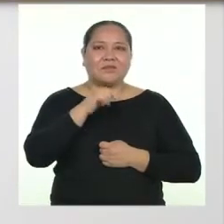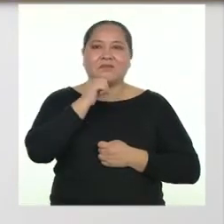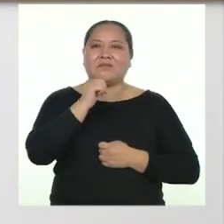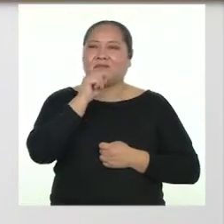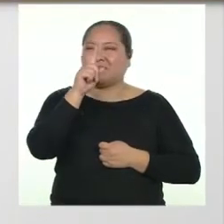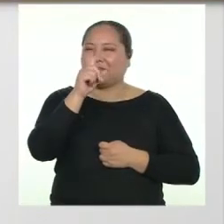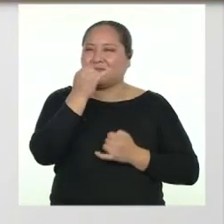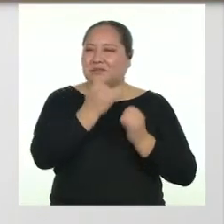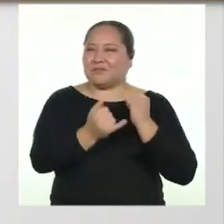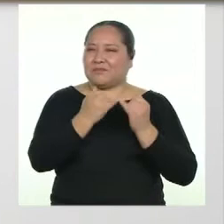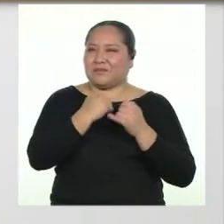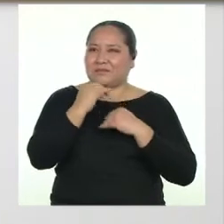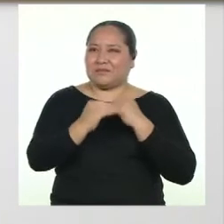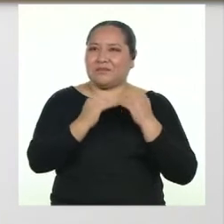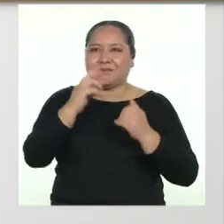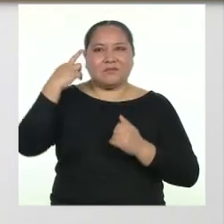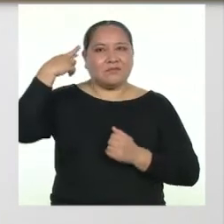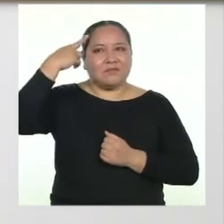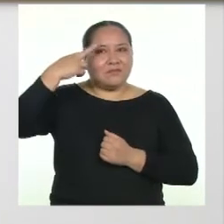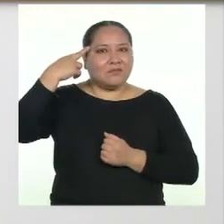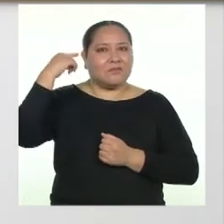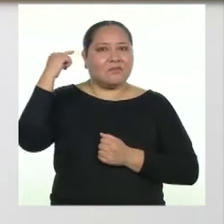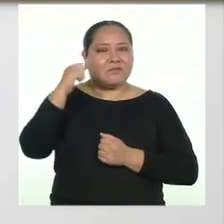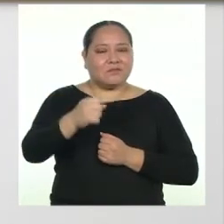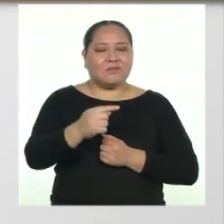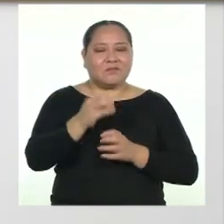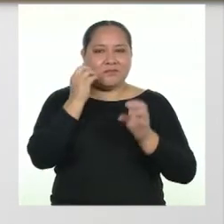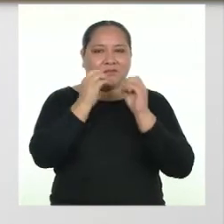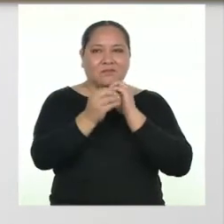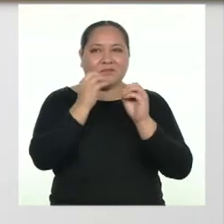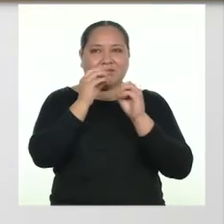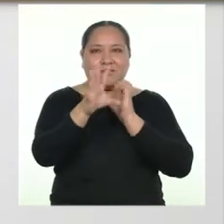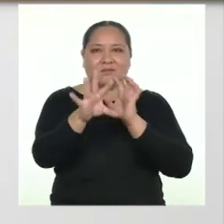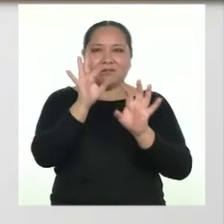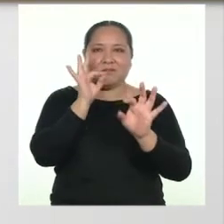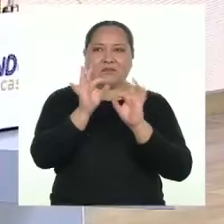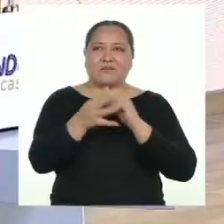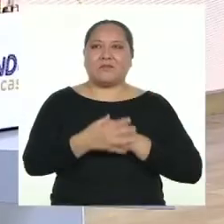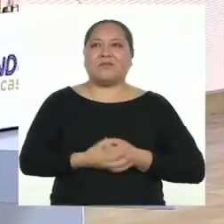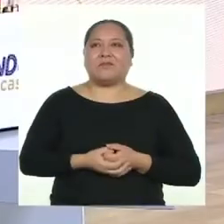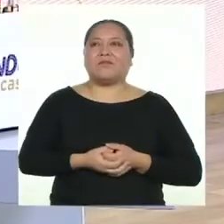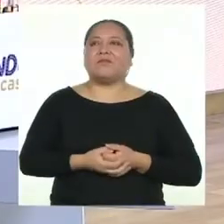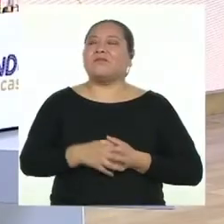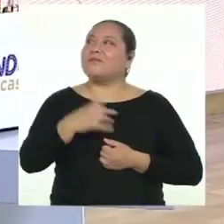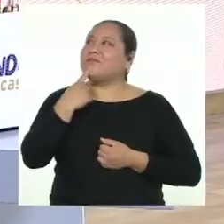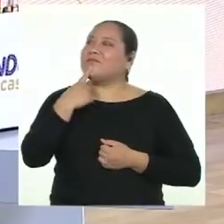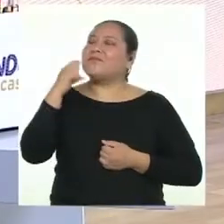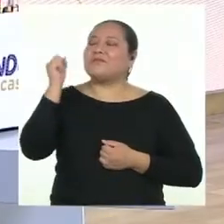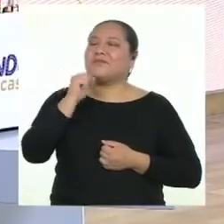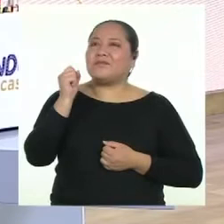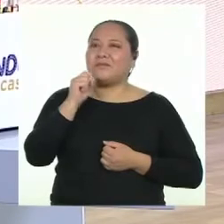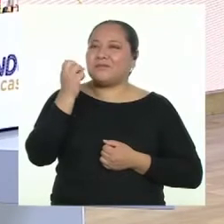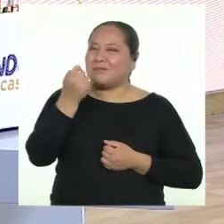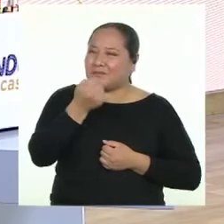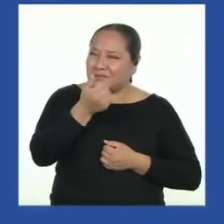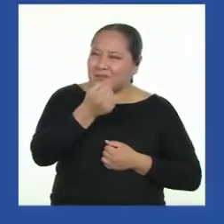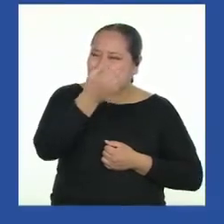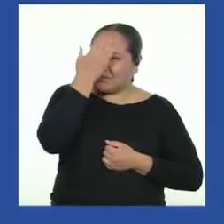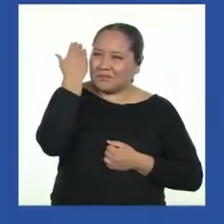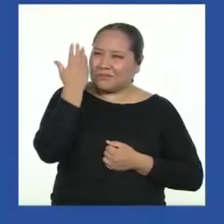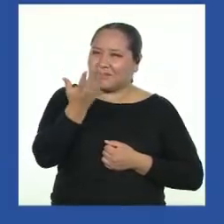un último paso, reflexionar sobre la solución obtenida. ¡Uy, cierto! Casi se me